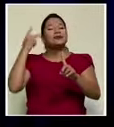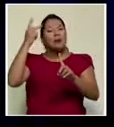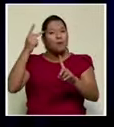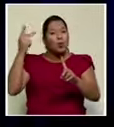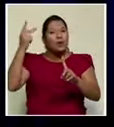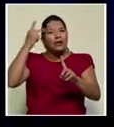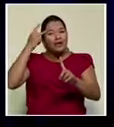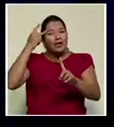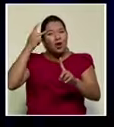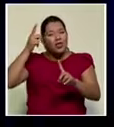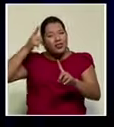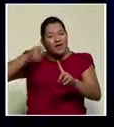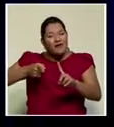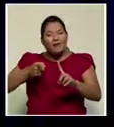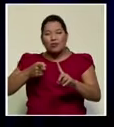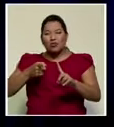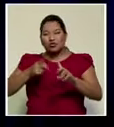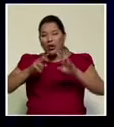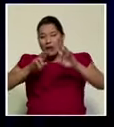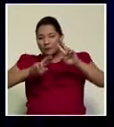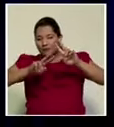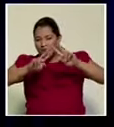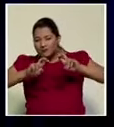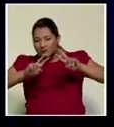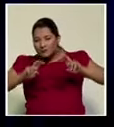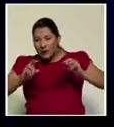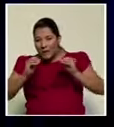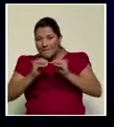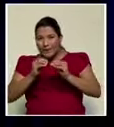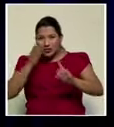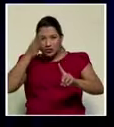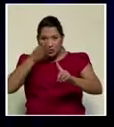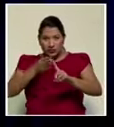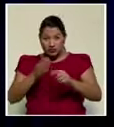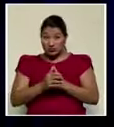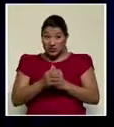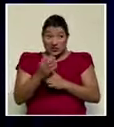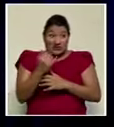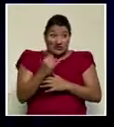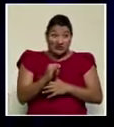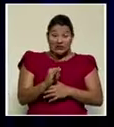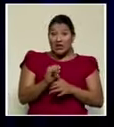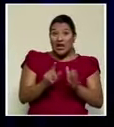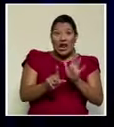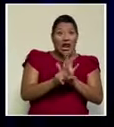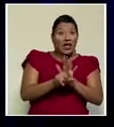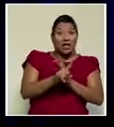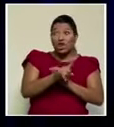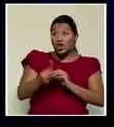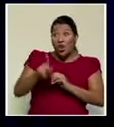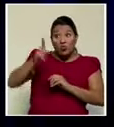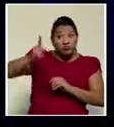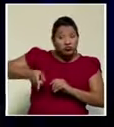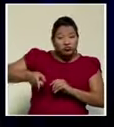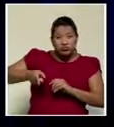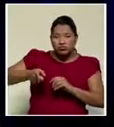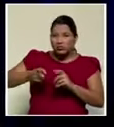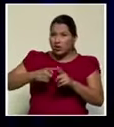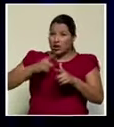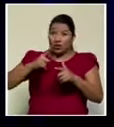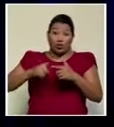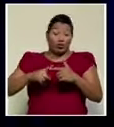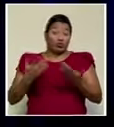¿verdad? Si el elemento legal no da pie para lo suficiente, digamos, no hay un marco normativo que lo exija, evidentemente aquí la salida